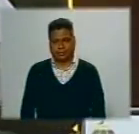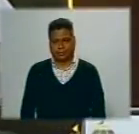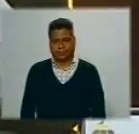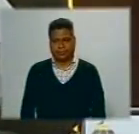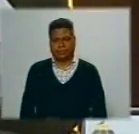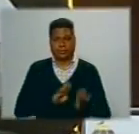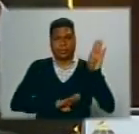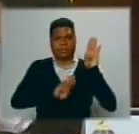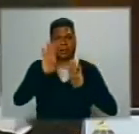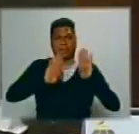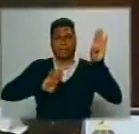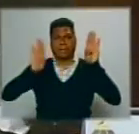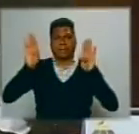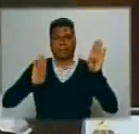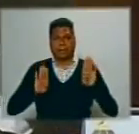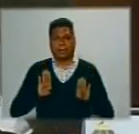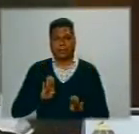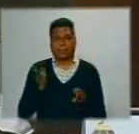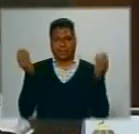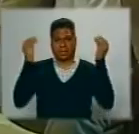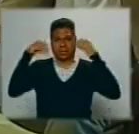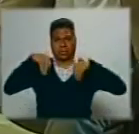Los y las constituyentes que estén de acuerdo con el